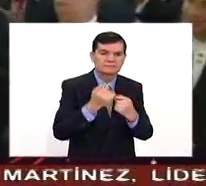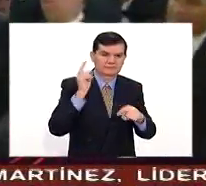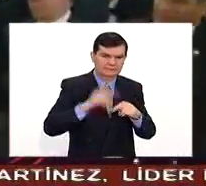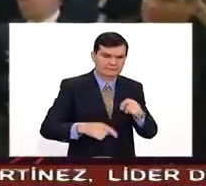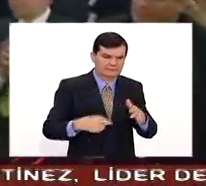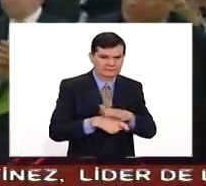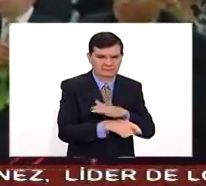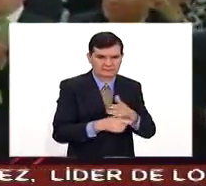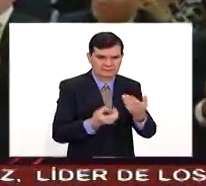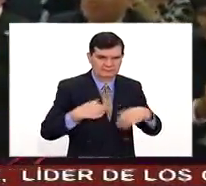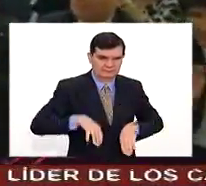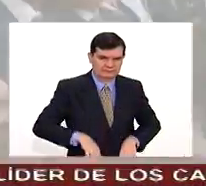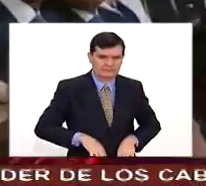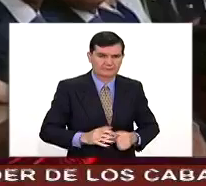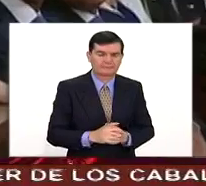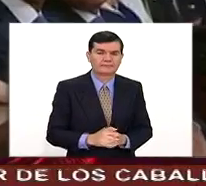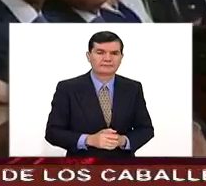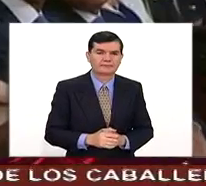la corrupción.